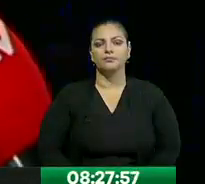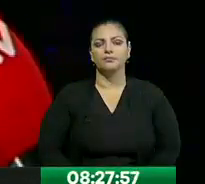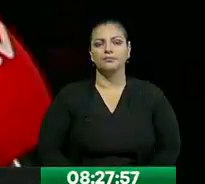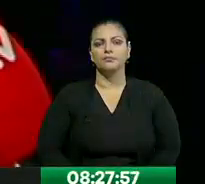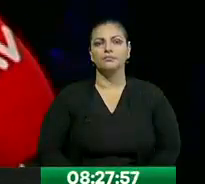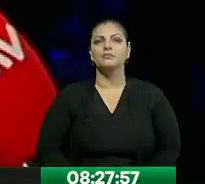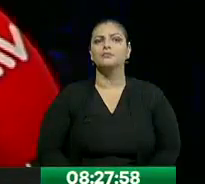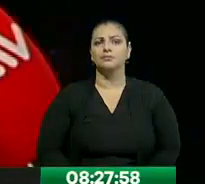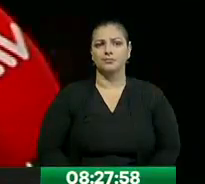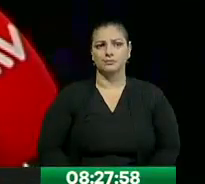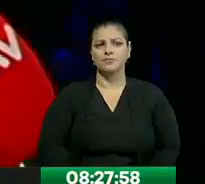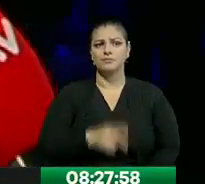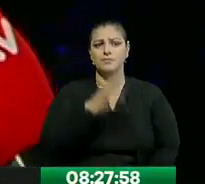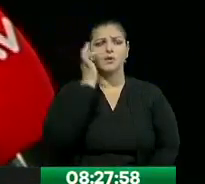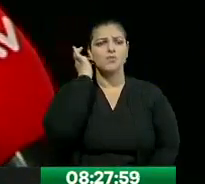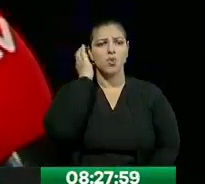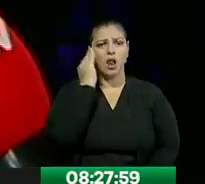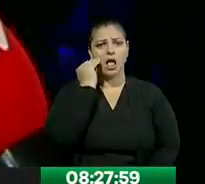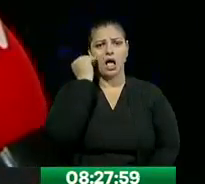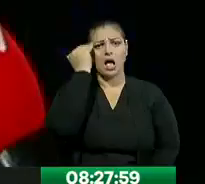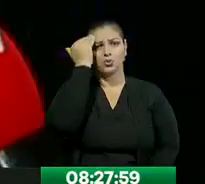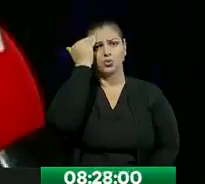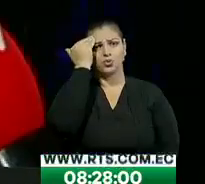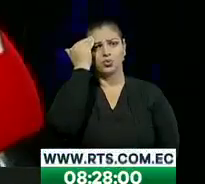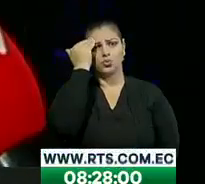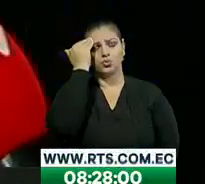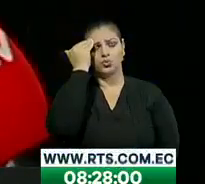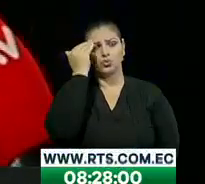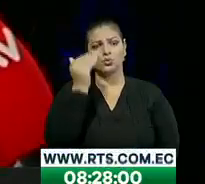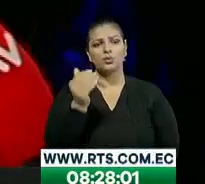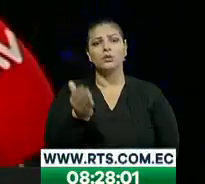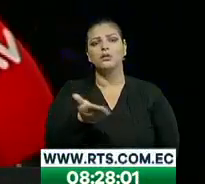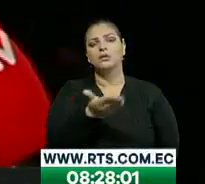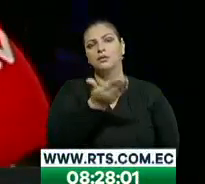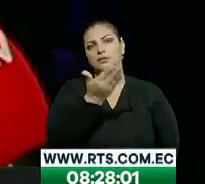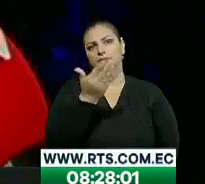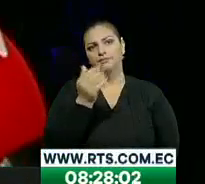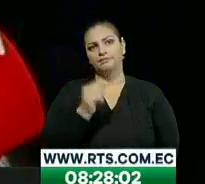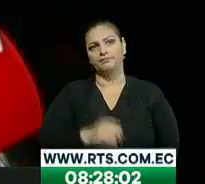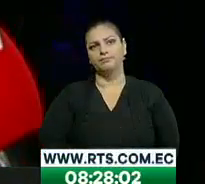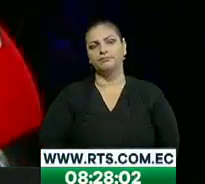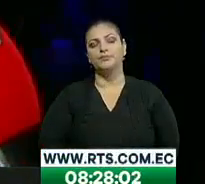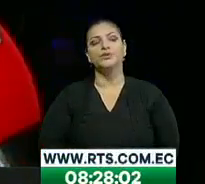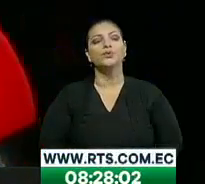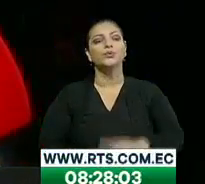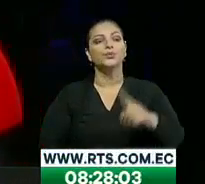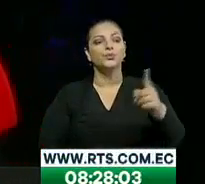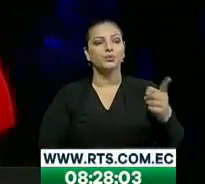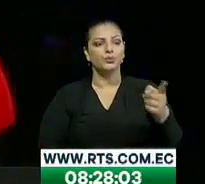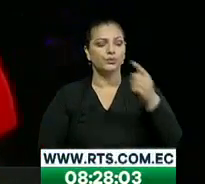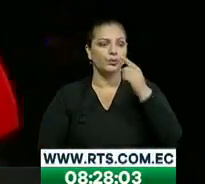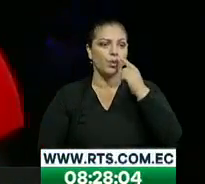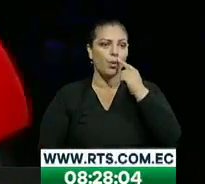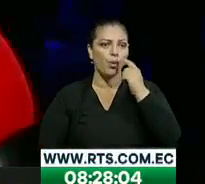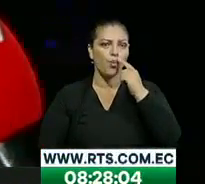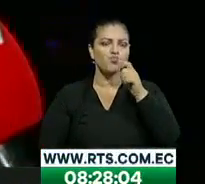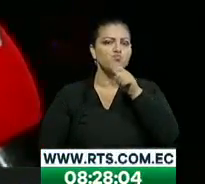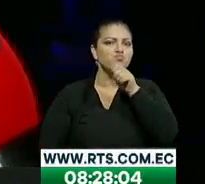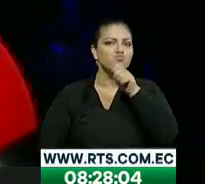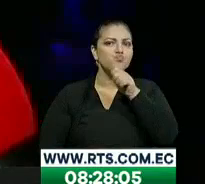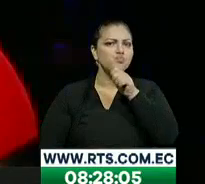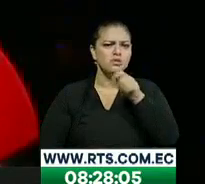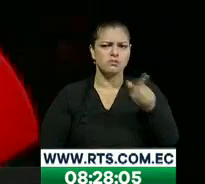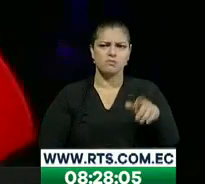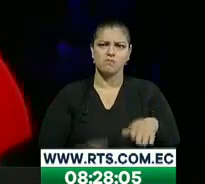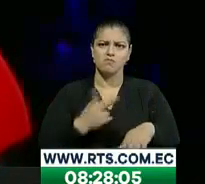una persona de edad que estaría fungiendo como médico en el punto, pero conocemos, aparentemente no tendría título y por